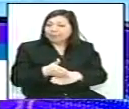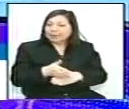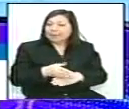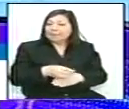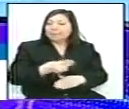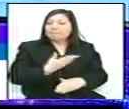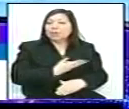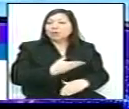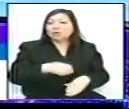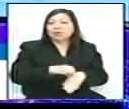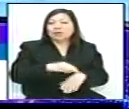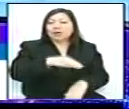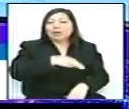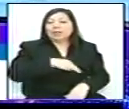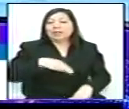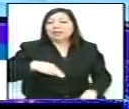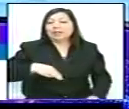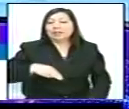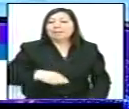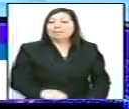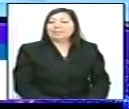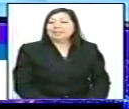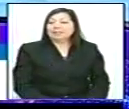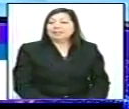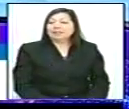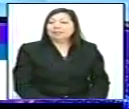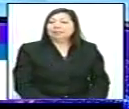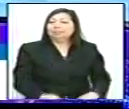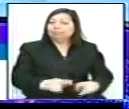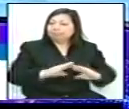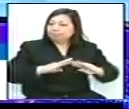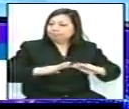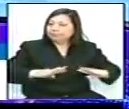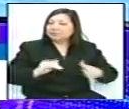el presidente del Consejo de Ministros, Salvador del Solar, al